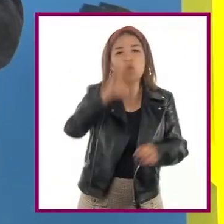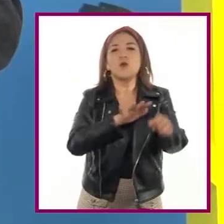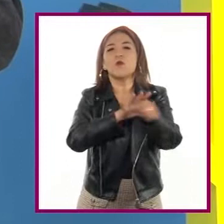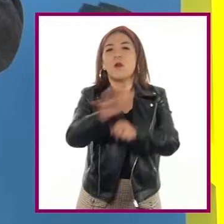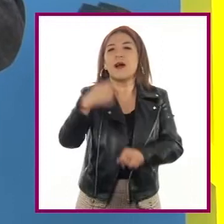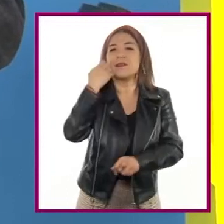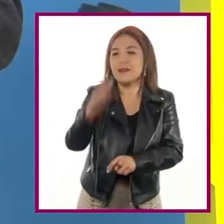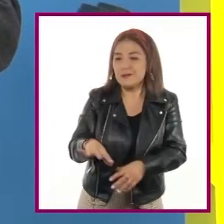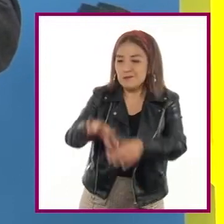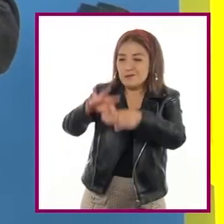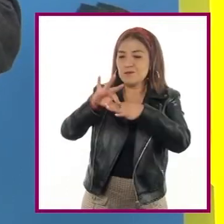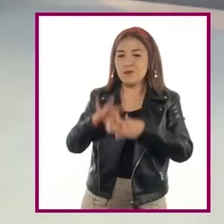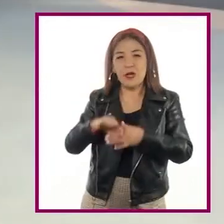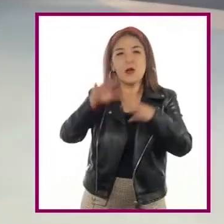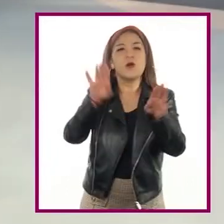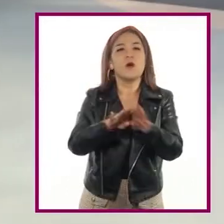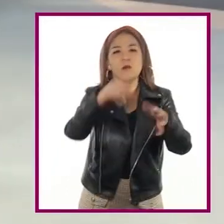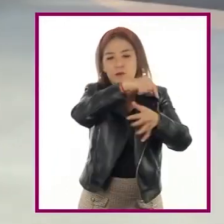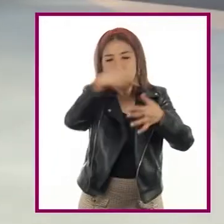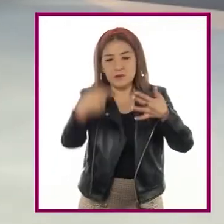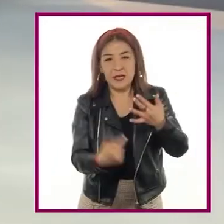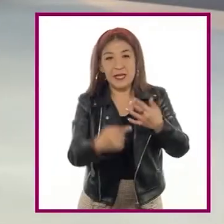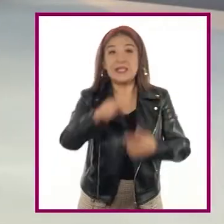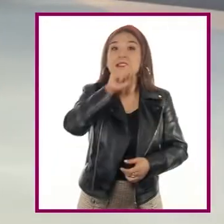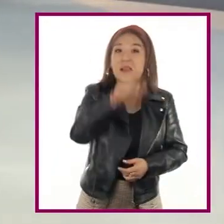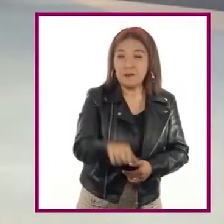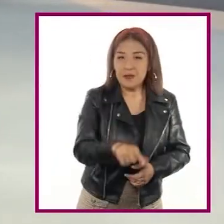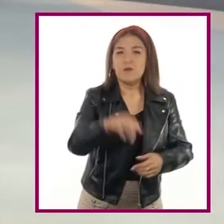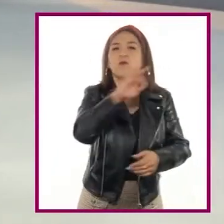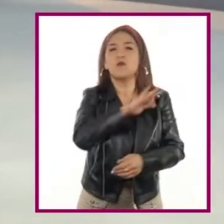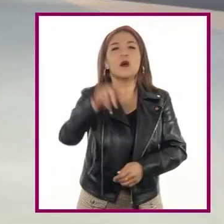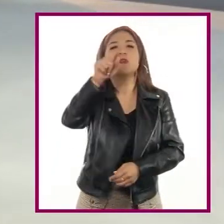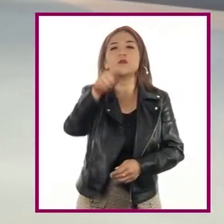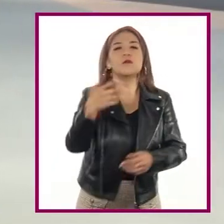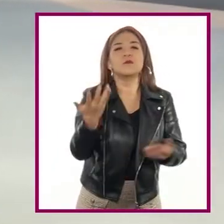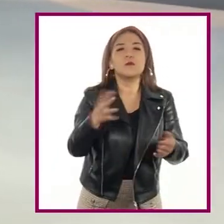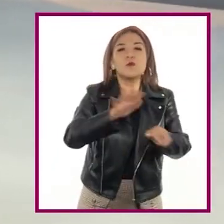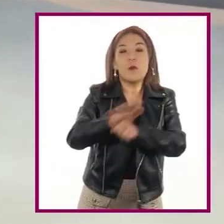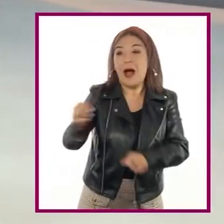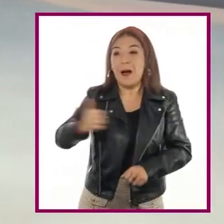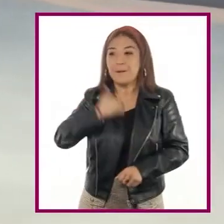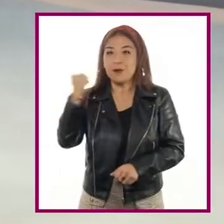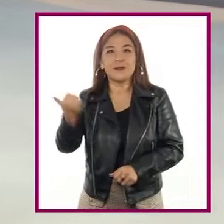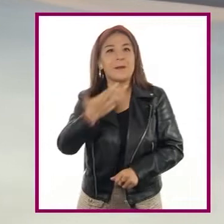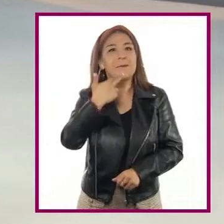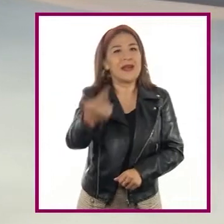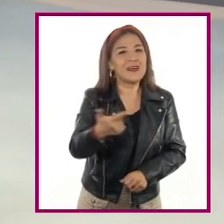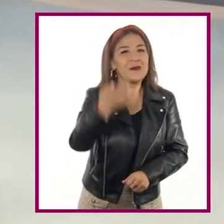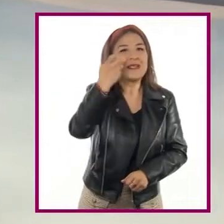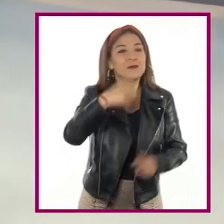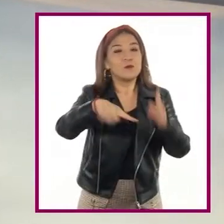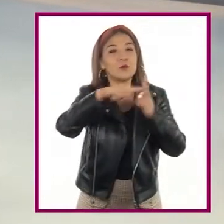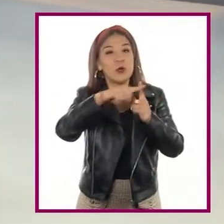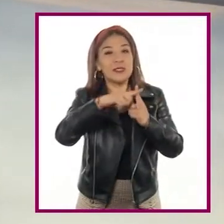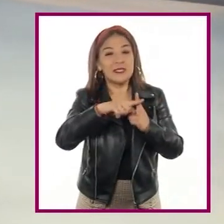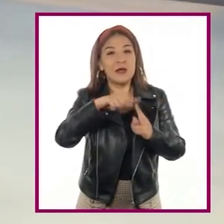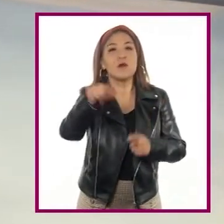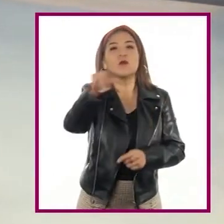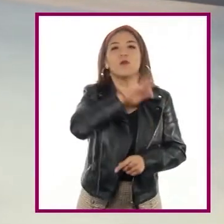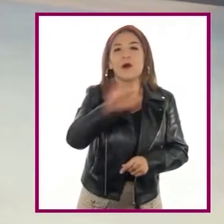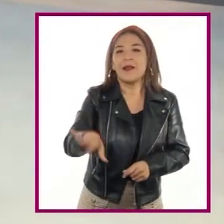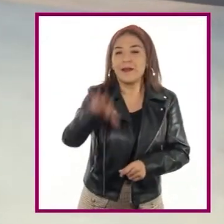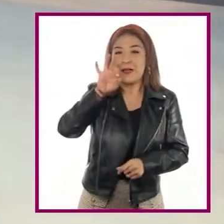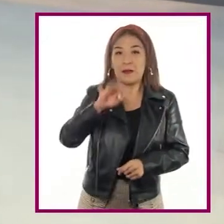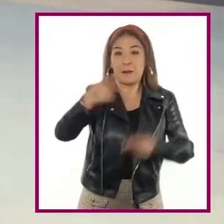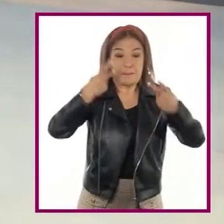una situación y así poder elegir las que sean más provechosas, tanto en lo personal como para